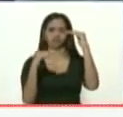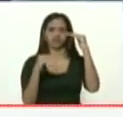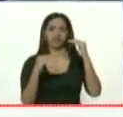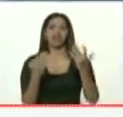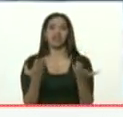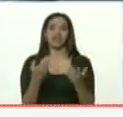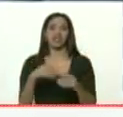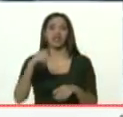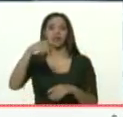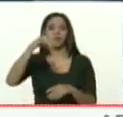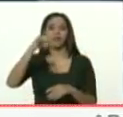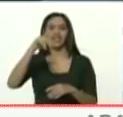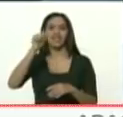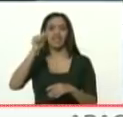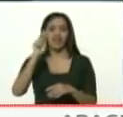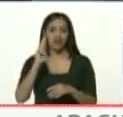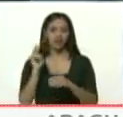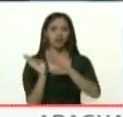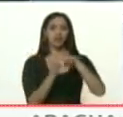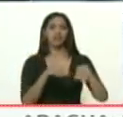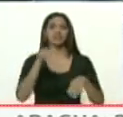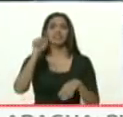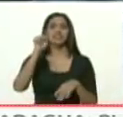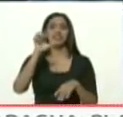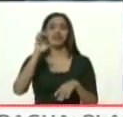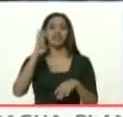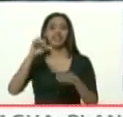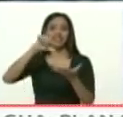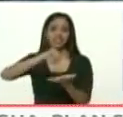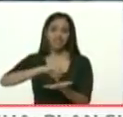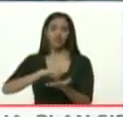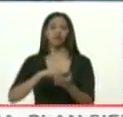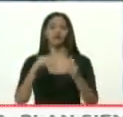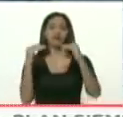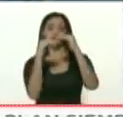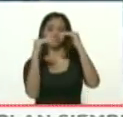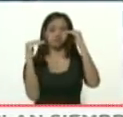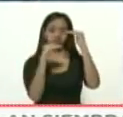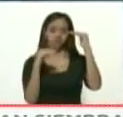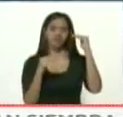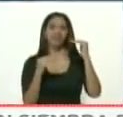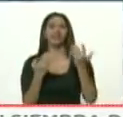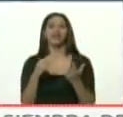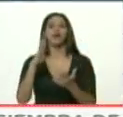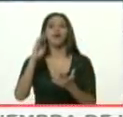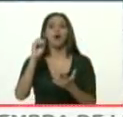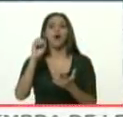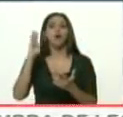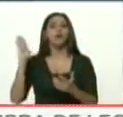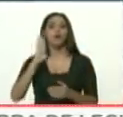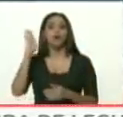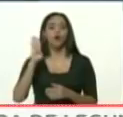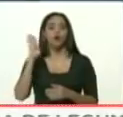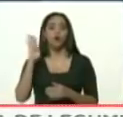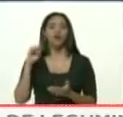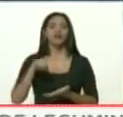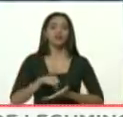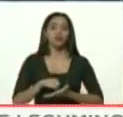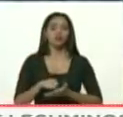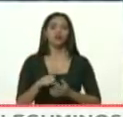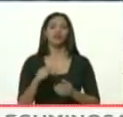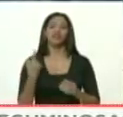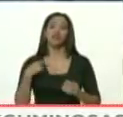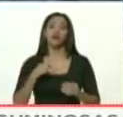Oriente, la falla de San Sebastián en el centro y la falla de Boconó en el occidente. Y por supuesto necesitamos preparar a la